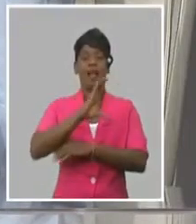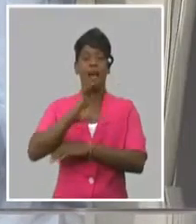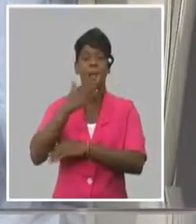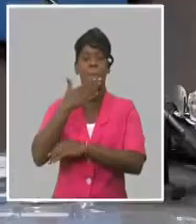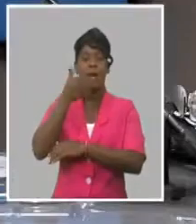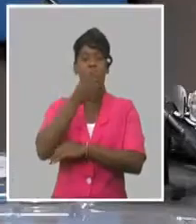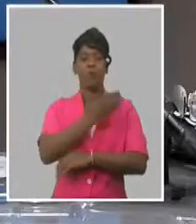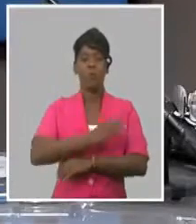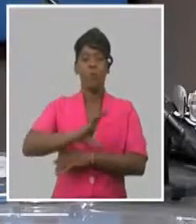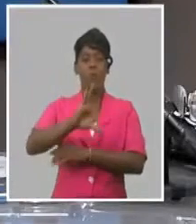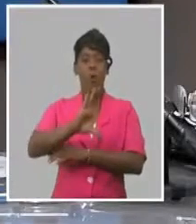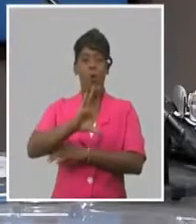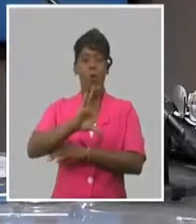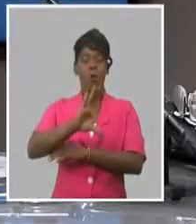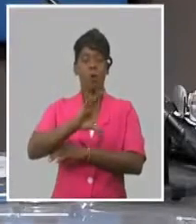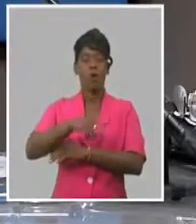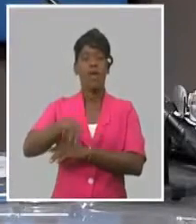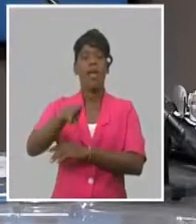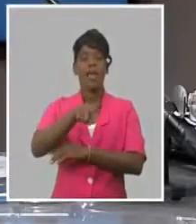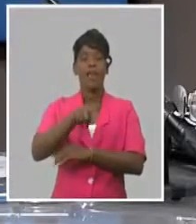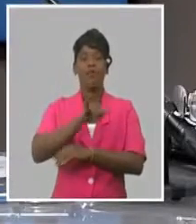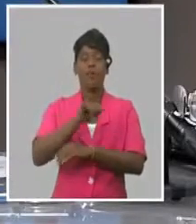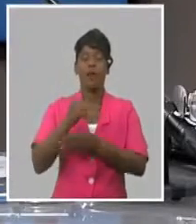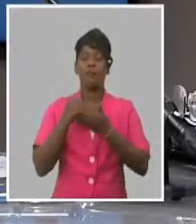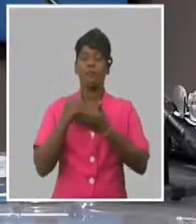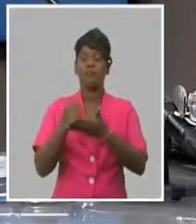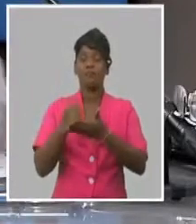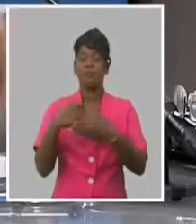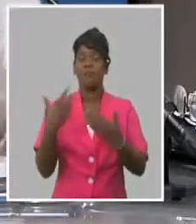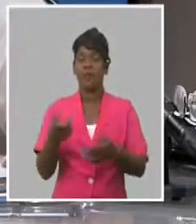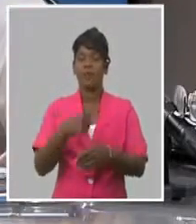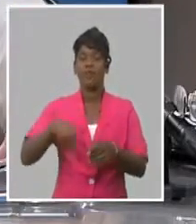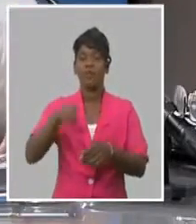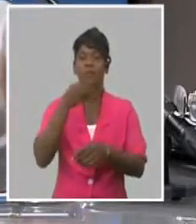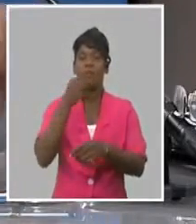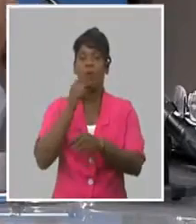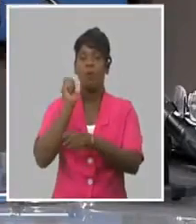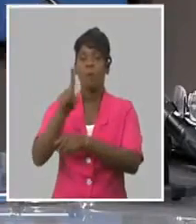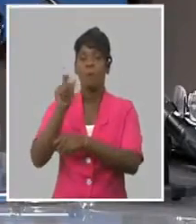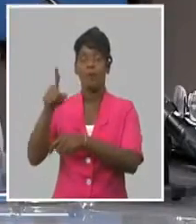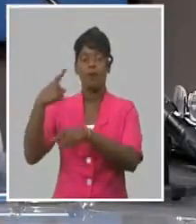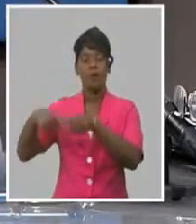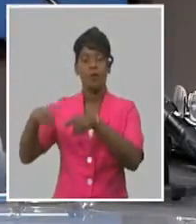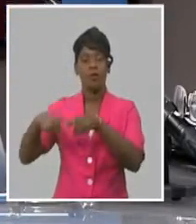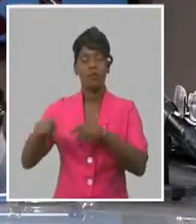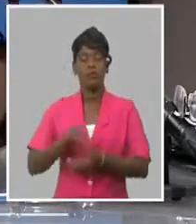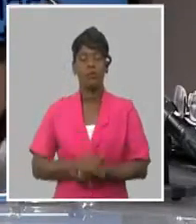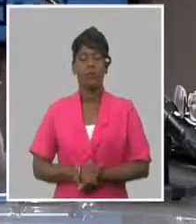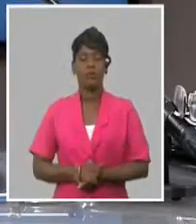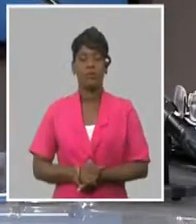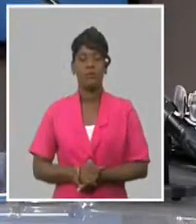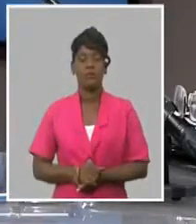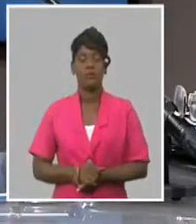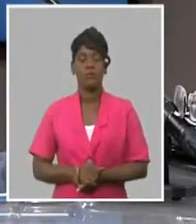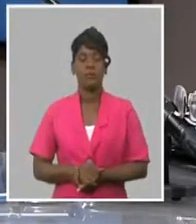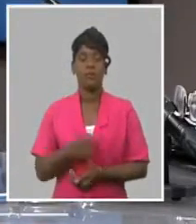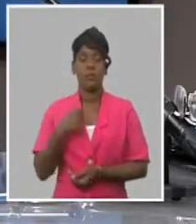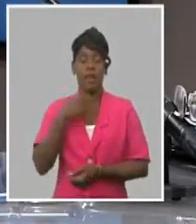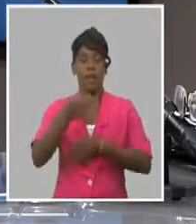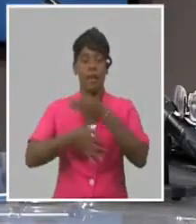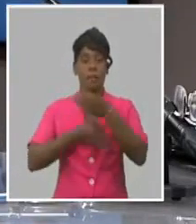otra de las preguntas de las personas. Ya dije ahorita que nosotros